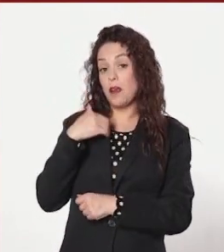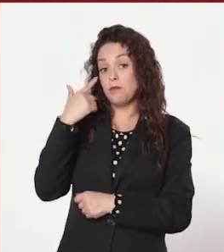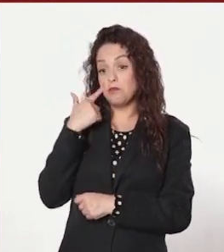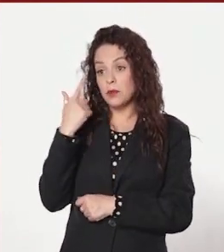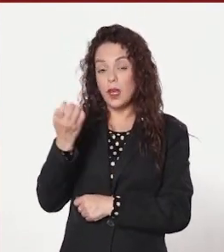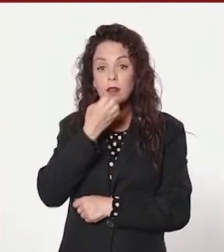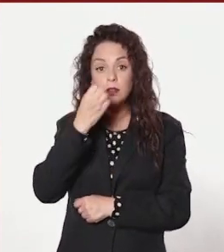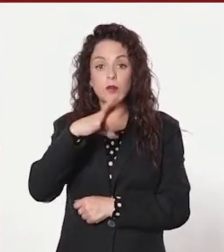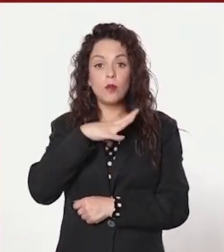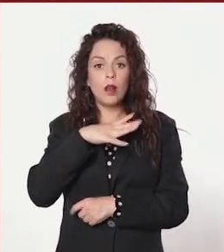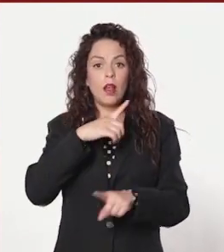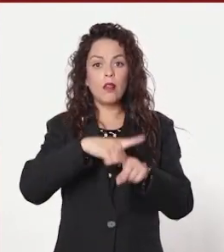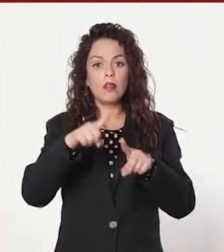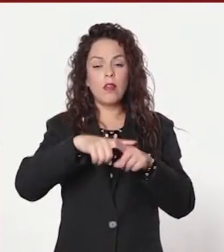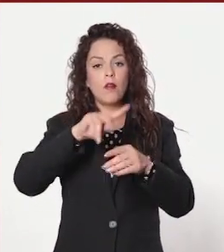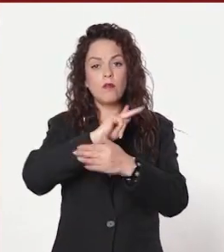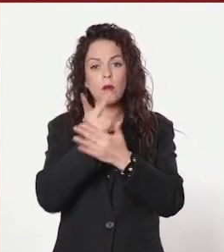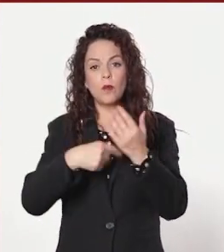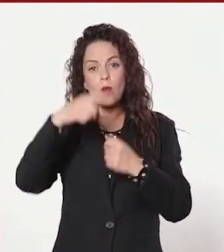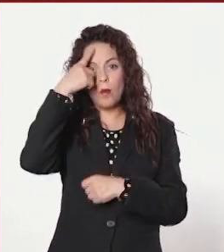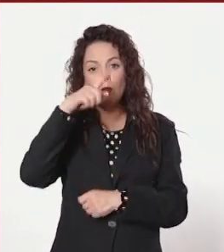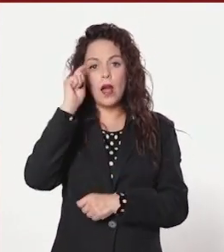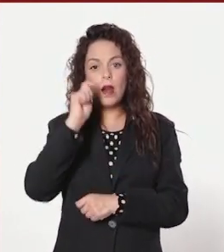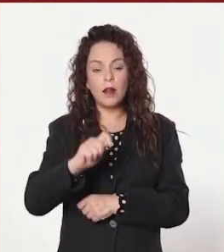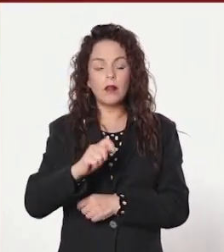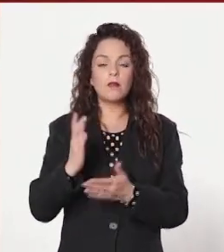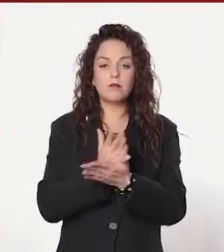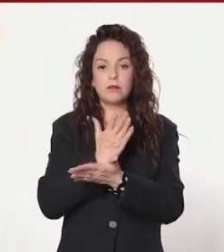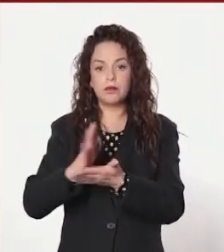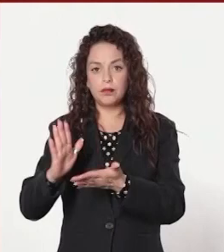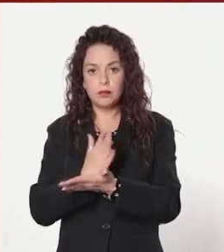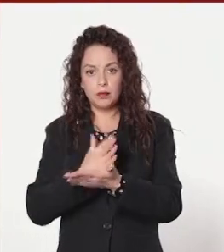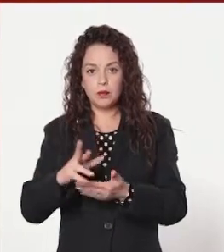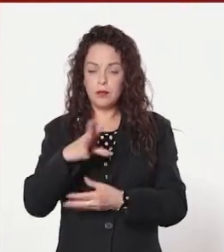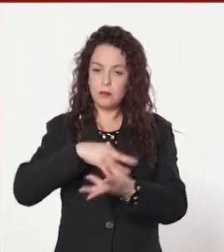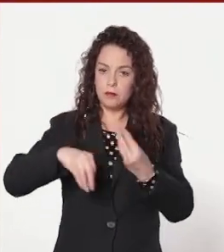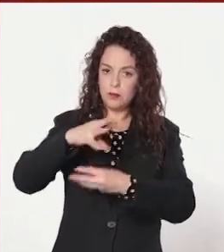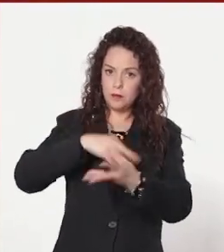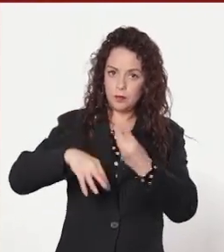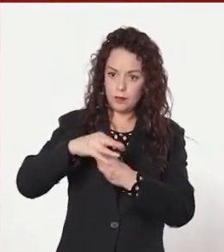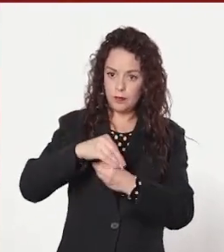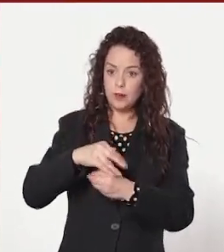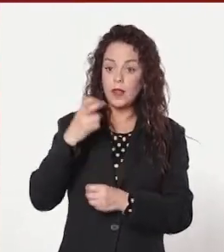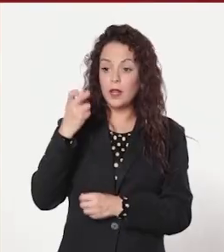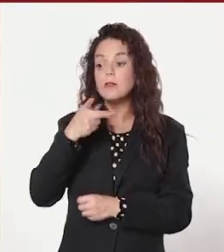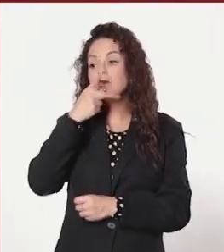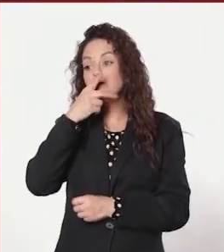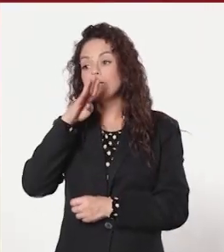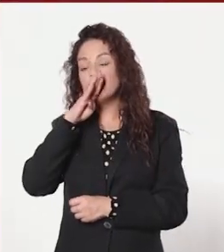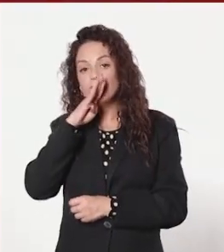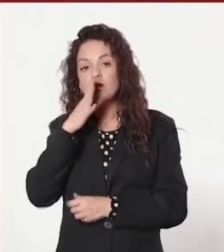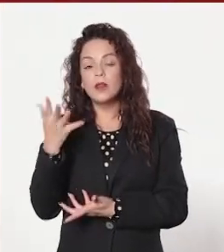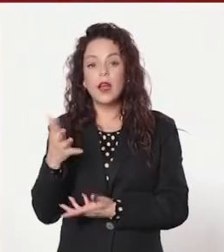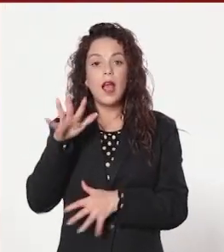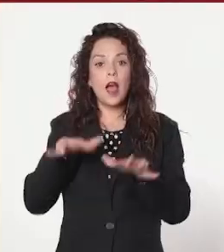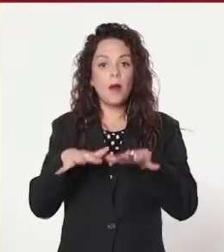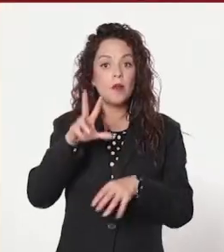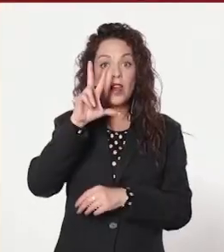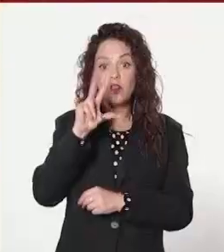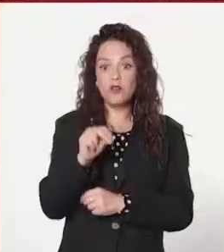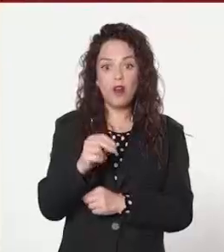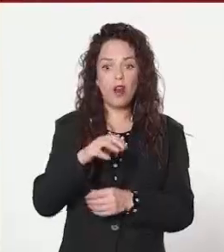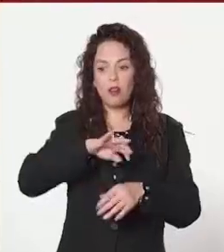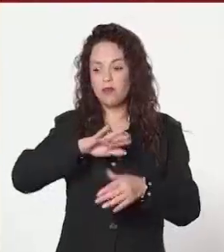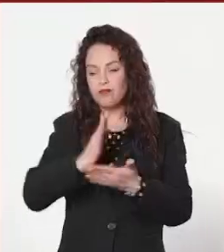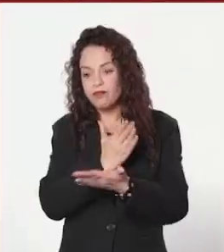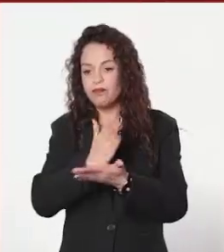para llevar reciclables desde su casa o lo que consumen en las escuelas que puedan ser reciclados. Entonces, los padres de familia que muchas veces no reciclaban,